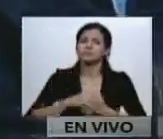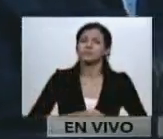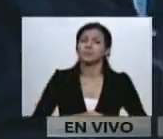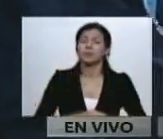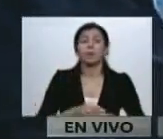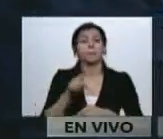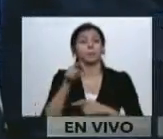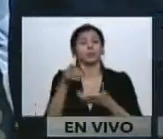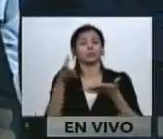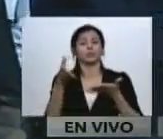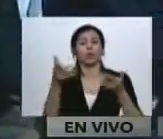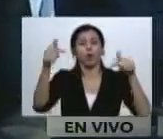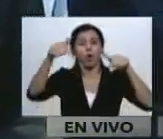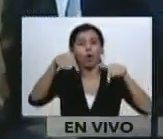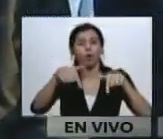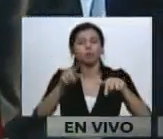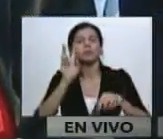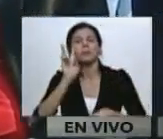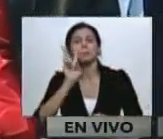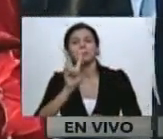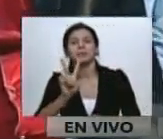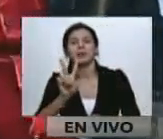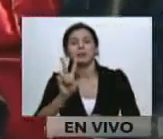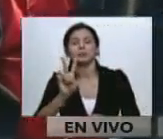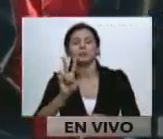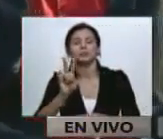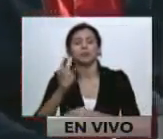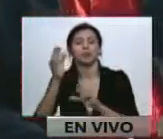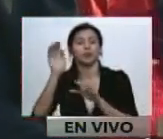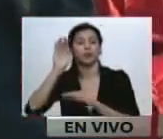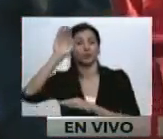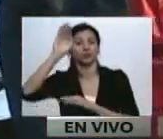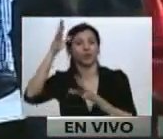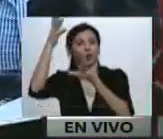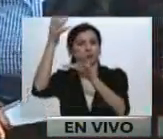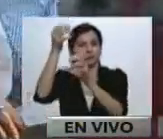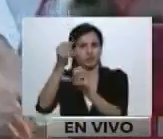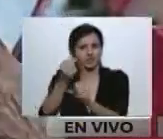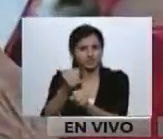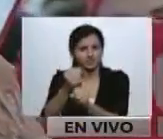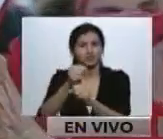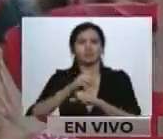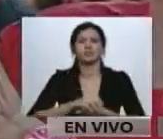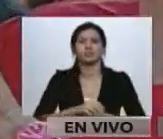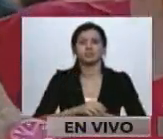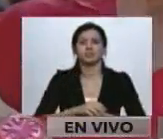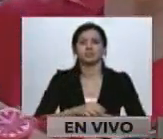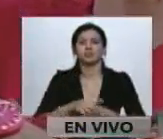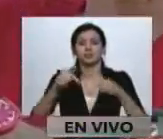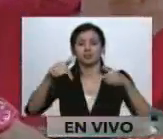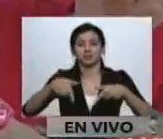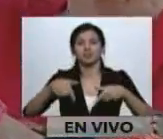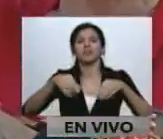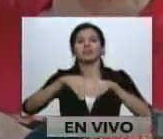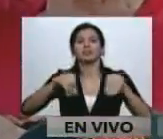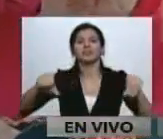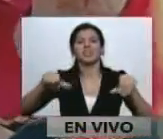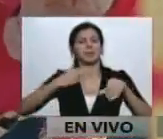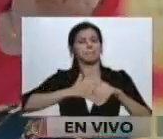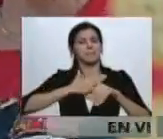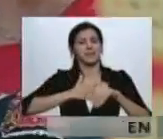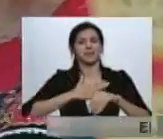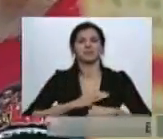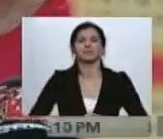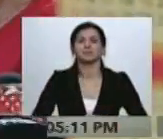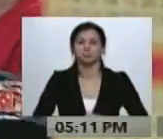Por eso es que hoy miramos con confianza el porvenir en esta tierra